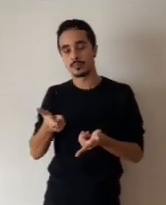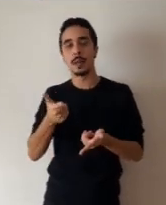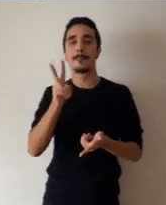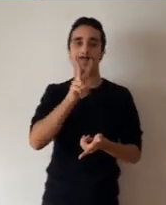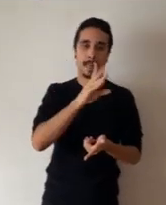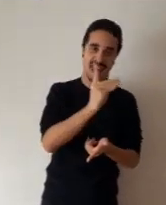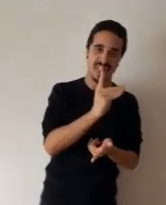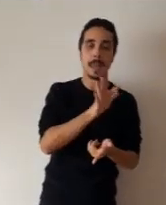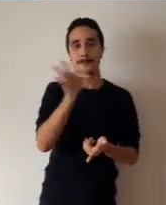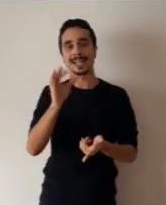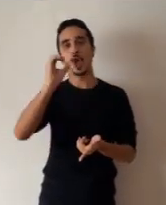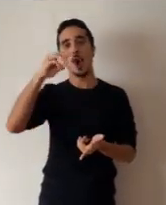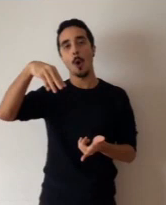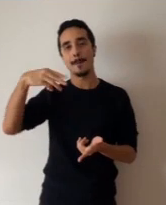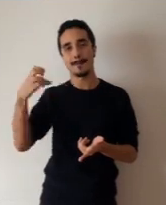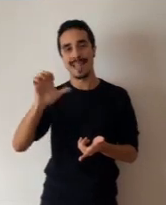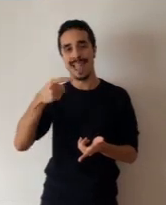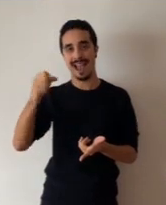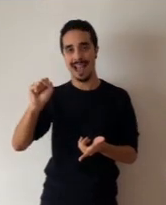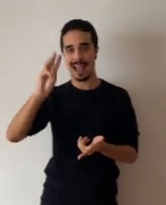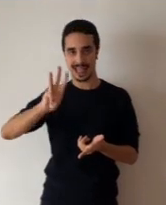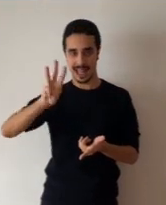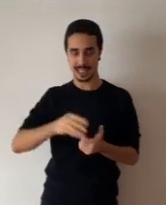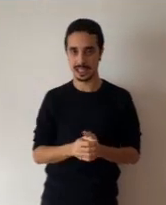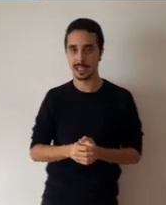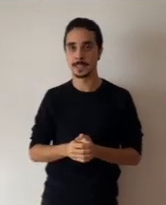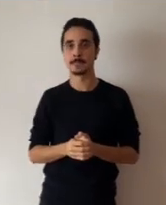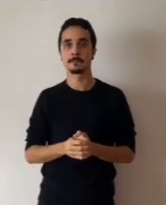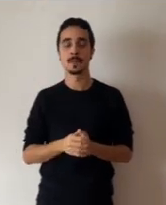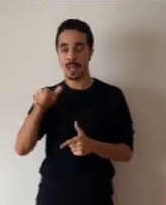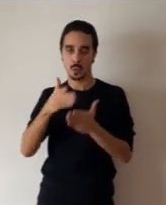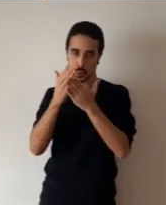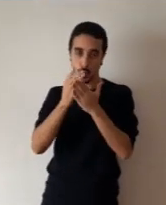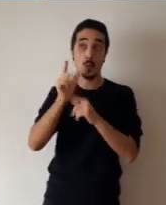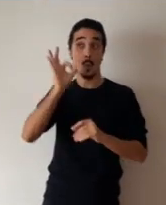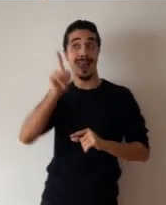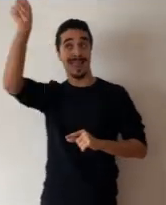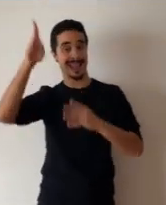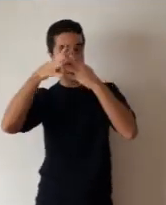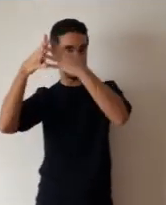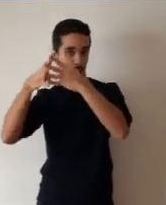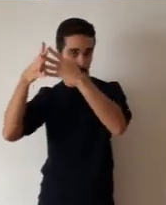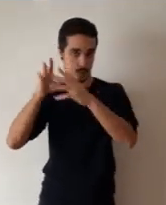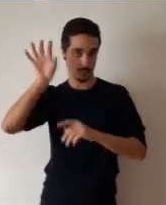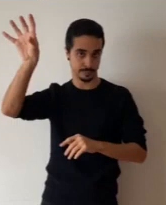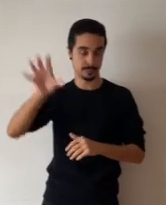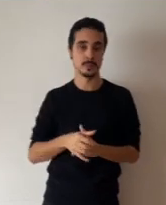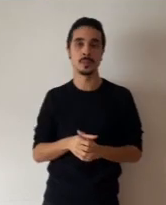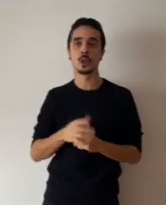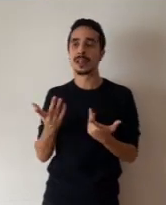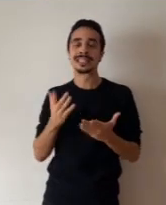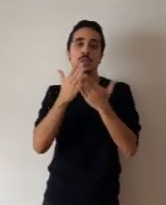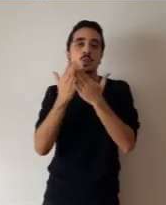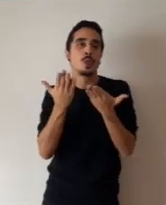D y omega 3. Y bueno, pues el que están haciendo en Estados Unidos es un estudio